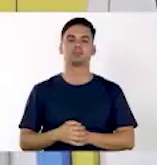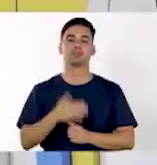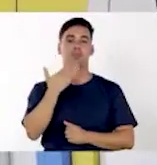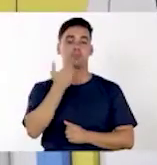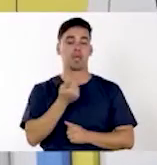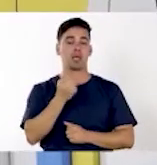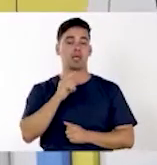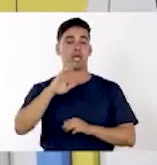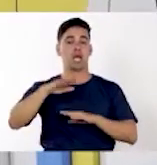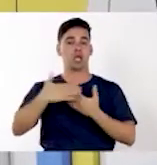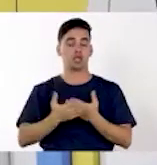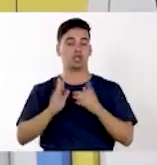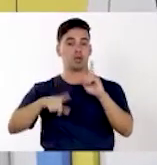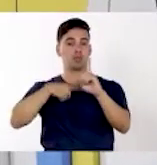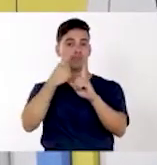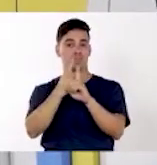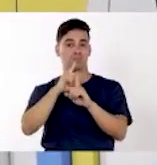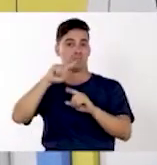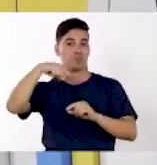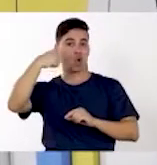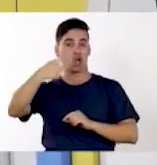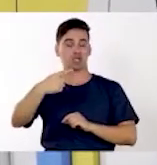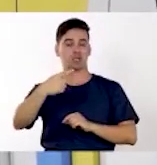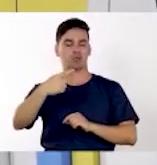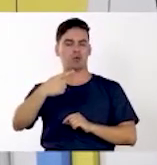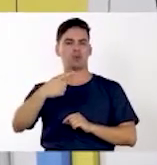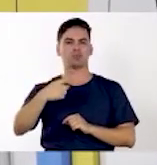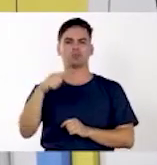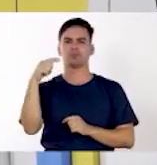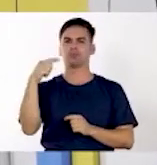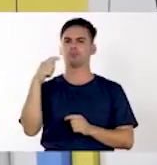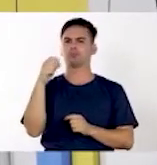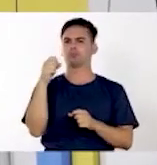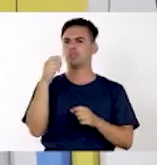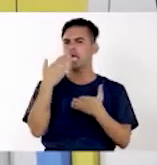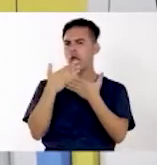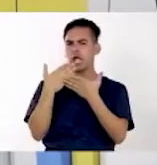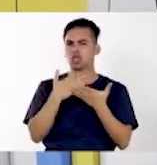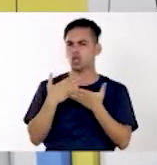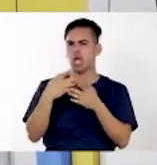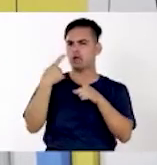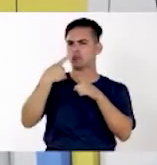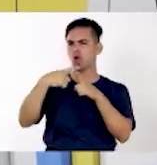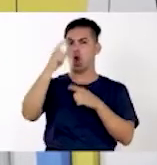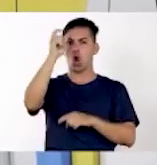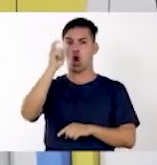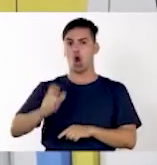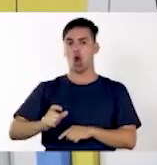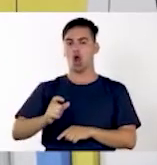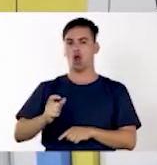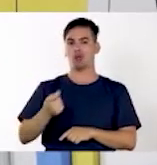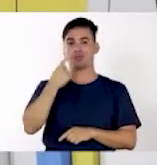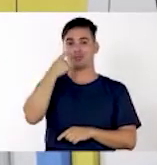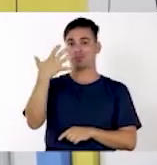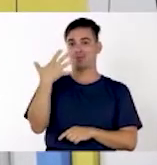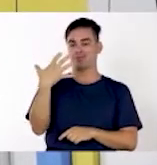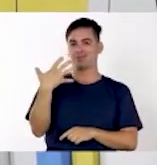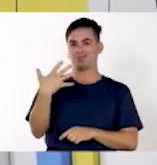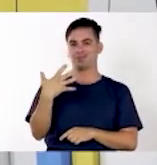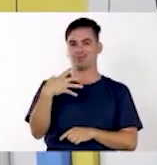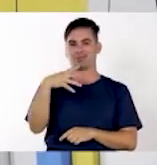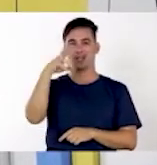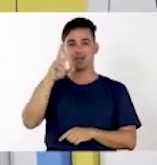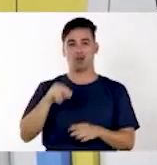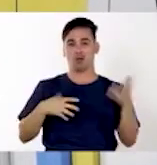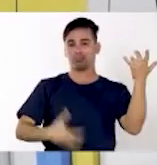Bien, en el próximo encuentro, pues vamos a trabajar otro representante de esta canción, de la nueva